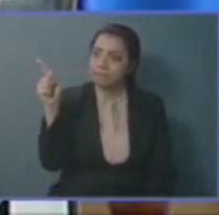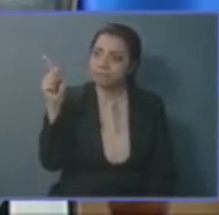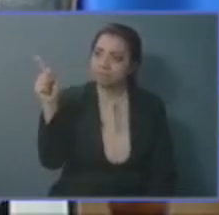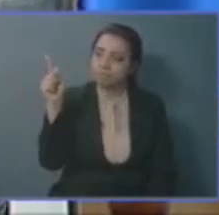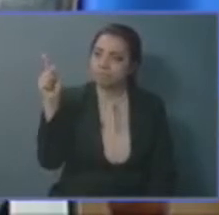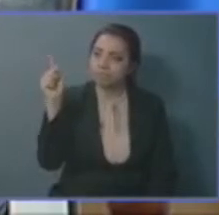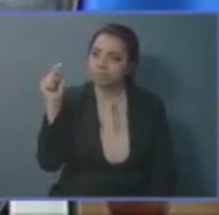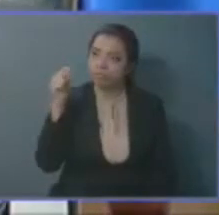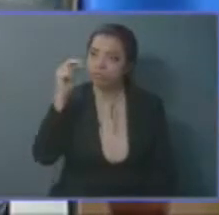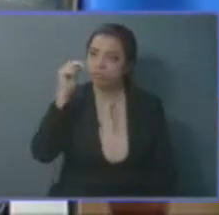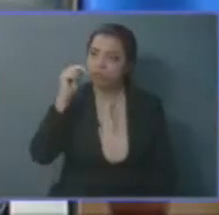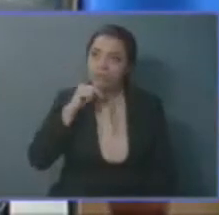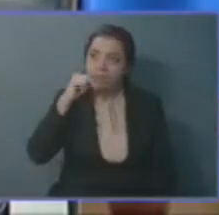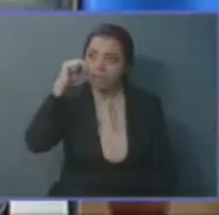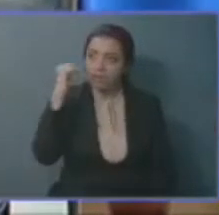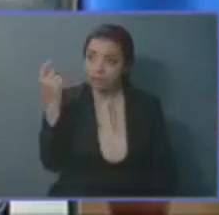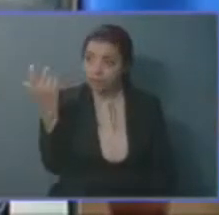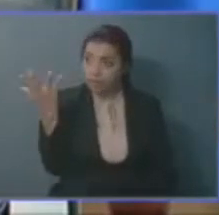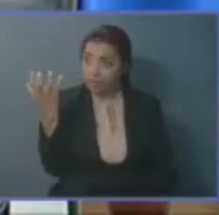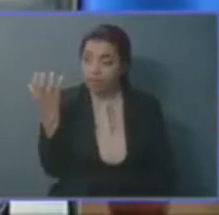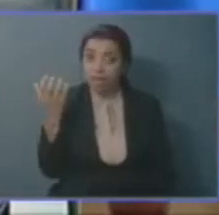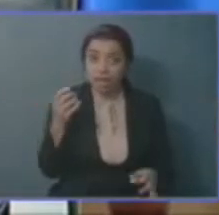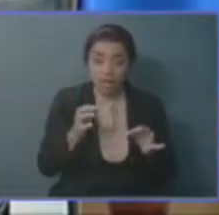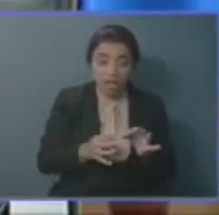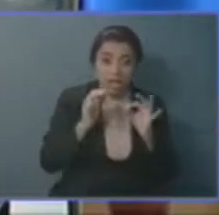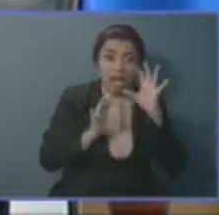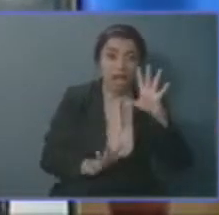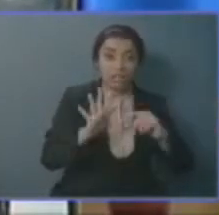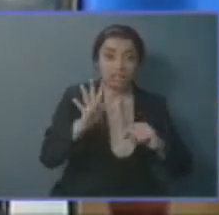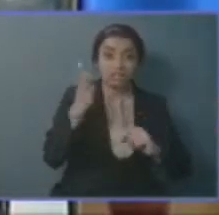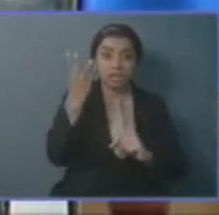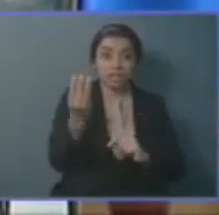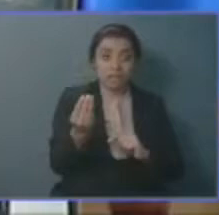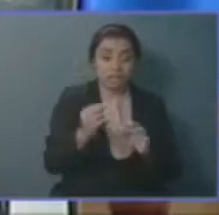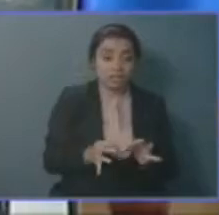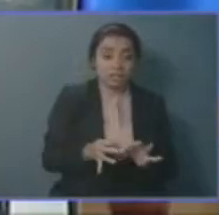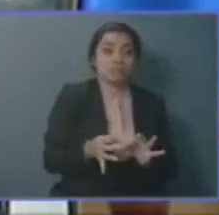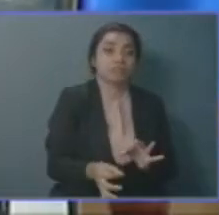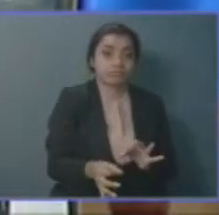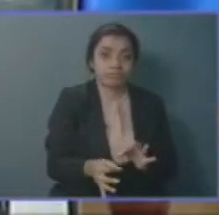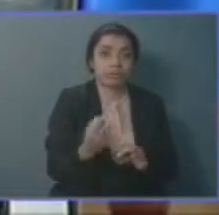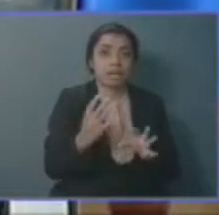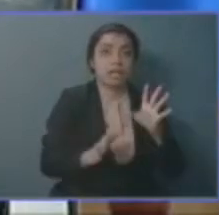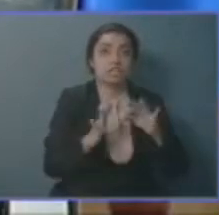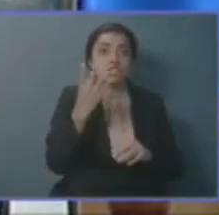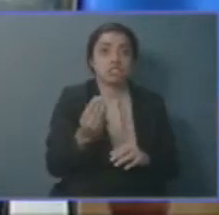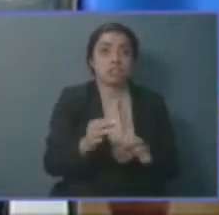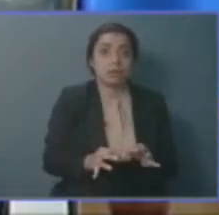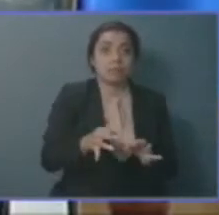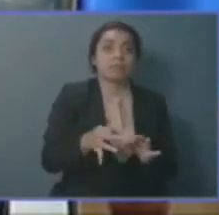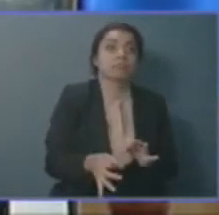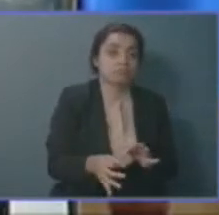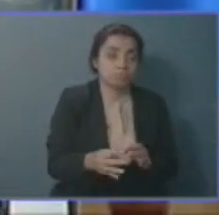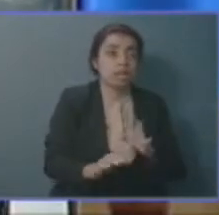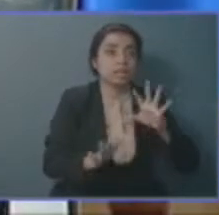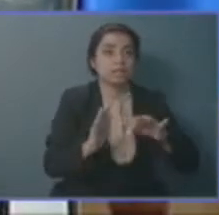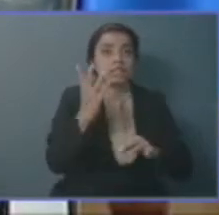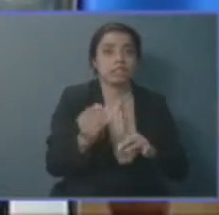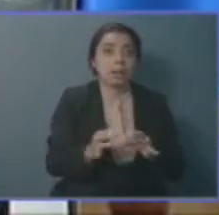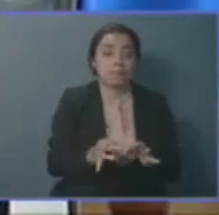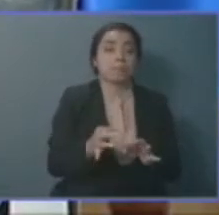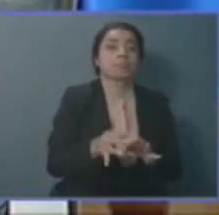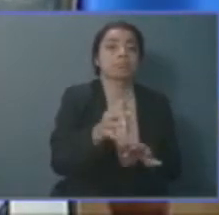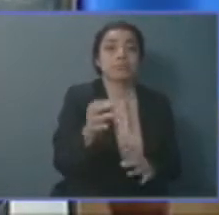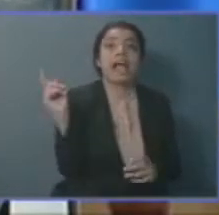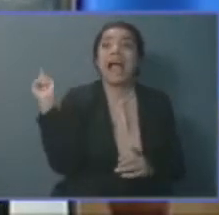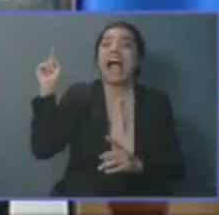para que cada 15 días pudiese seguir prorrogando durante un año entero hasta que la vacuna del COVID esté disponible